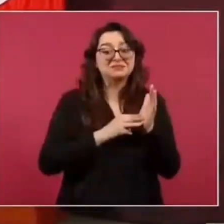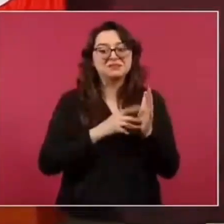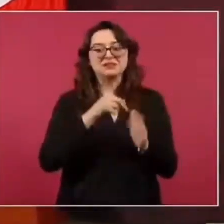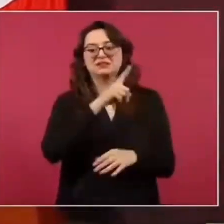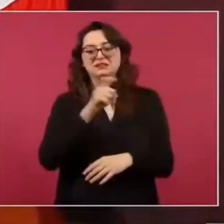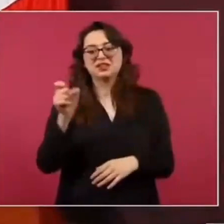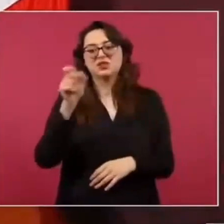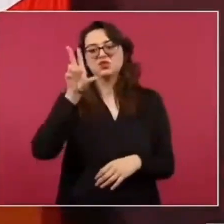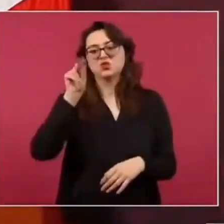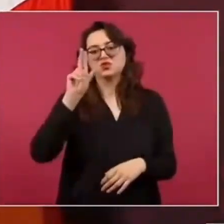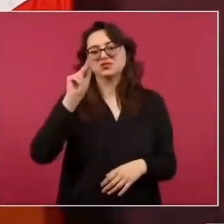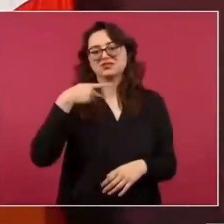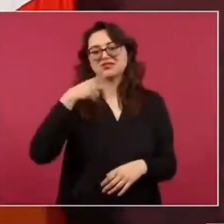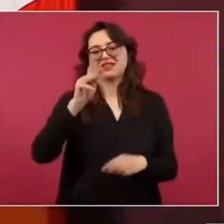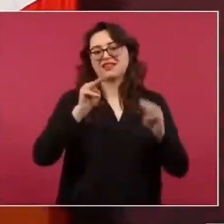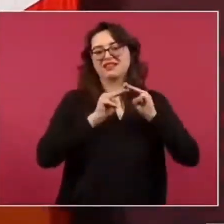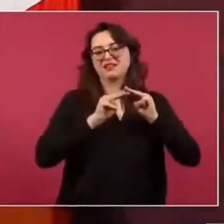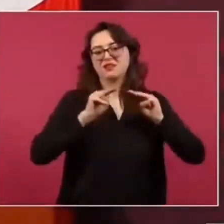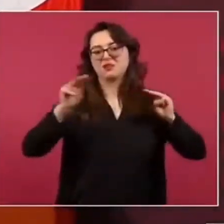3.180 kilómetros